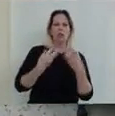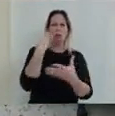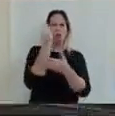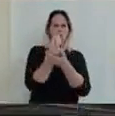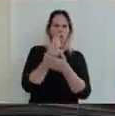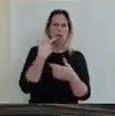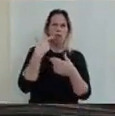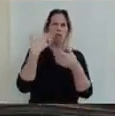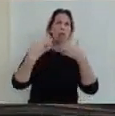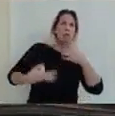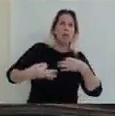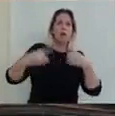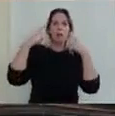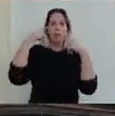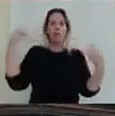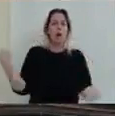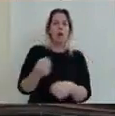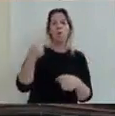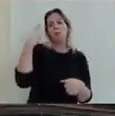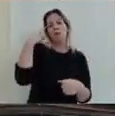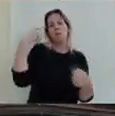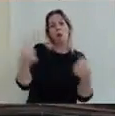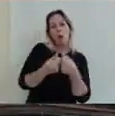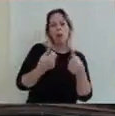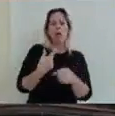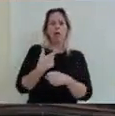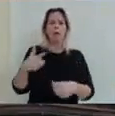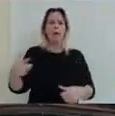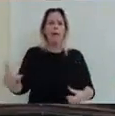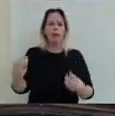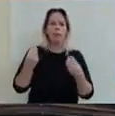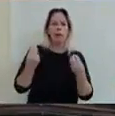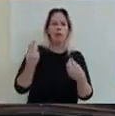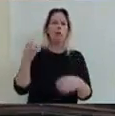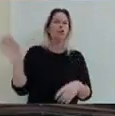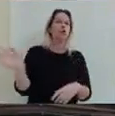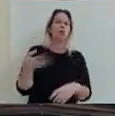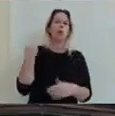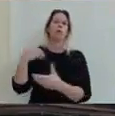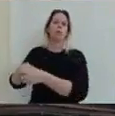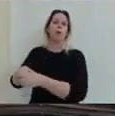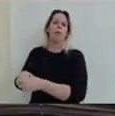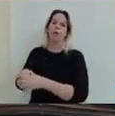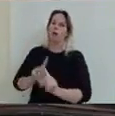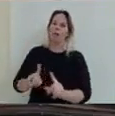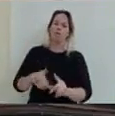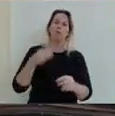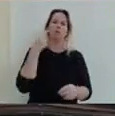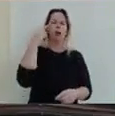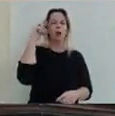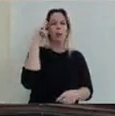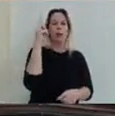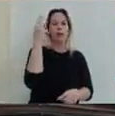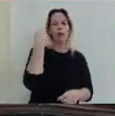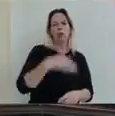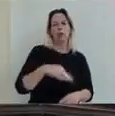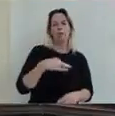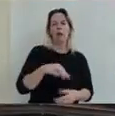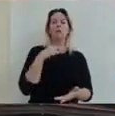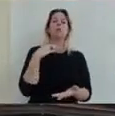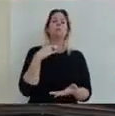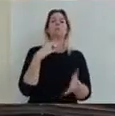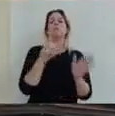Deliberante y la función de los dos bloques de presentar un proyecto determinado. En este caso, de manera especial, cuando